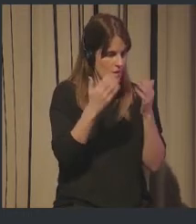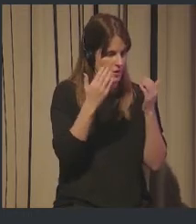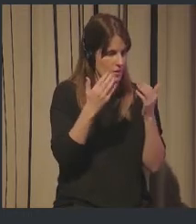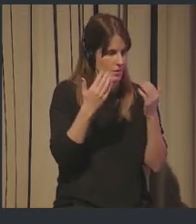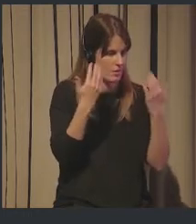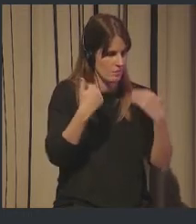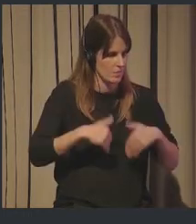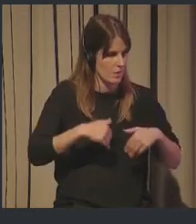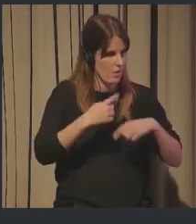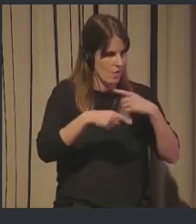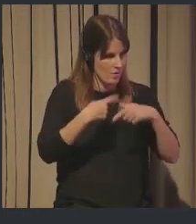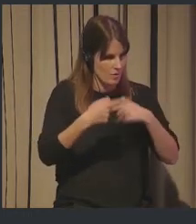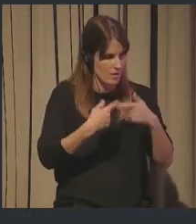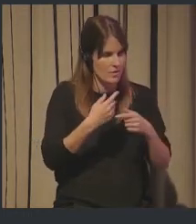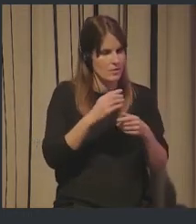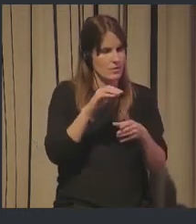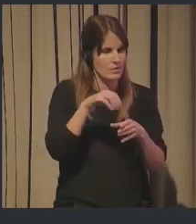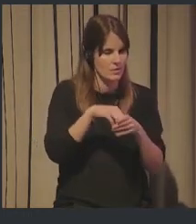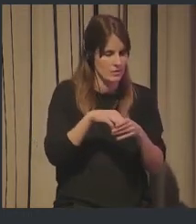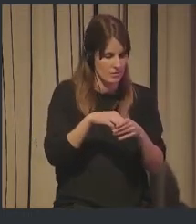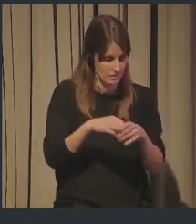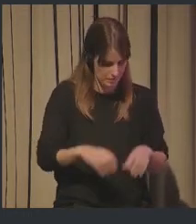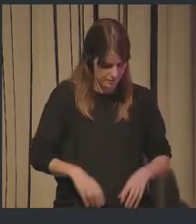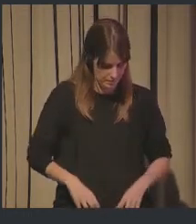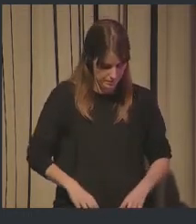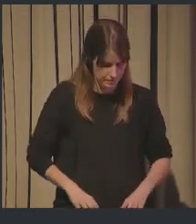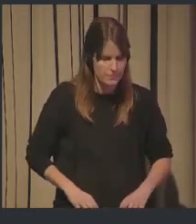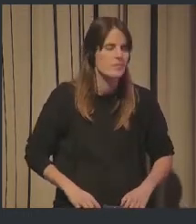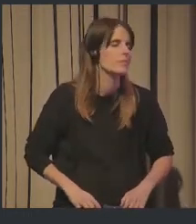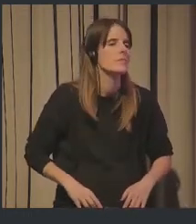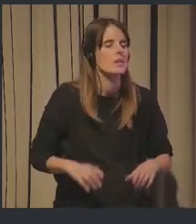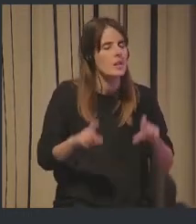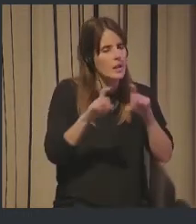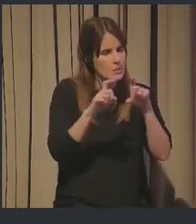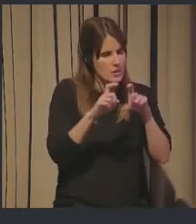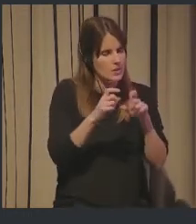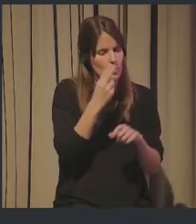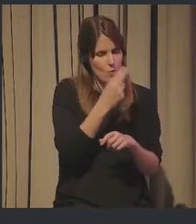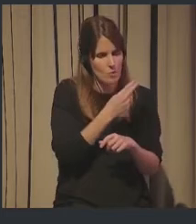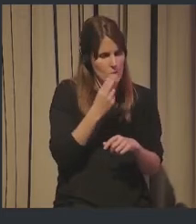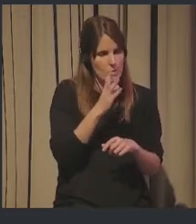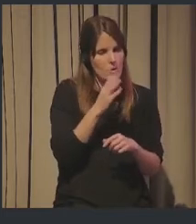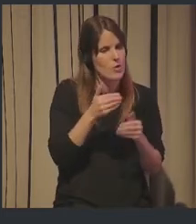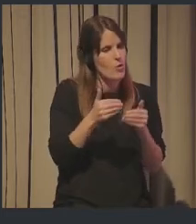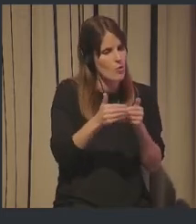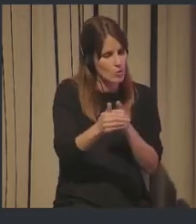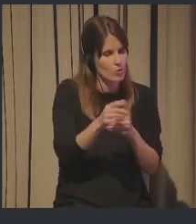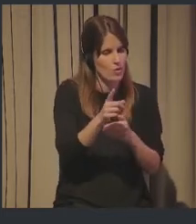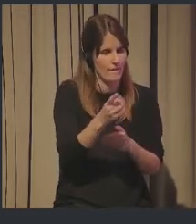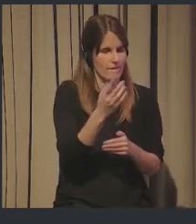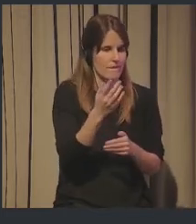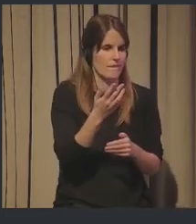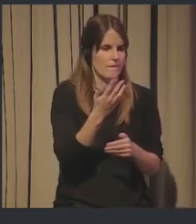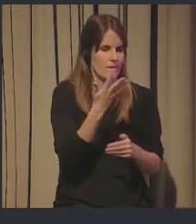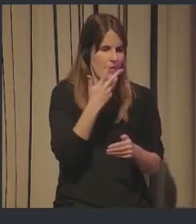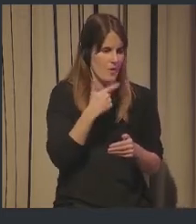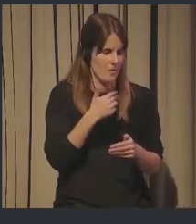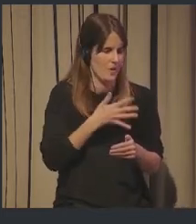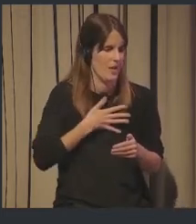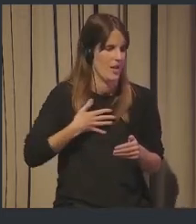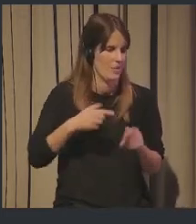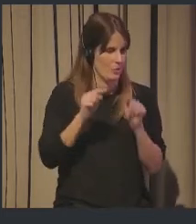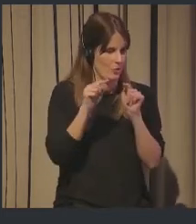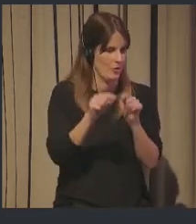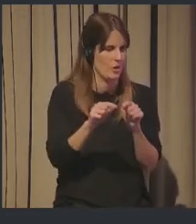nuestras familias, también en nuestras vidas personales y dentro de nuestras empresas. Este es el futuro que vamos a intentar conseguir. ¿Lo